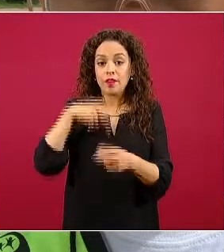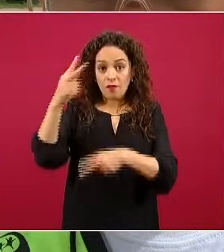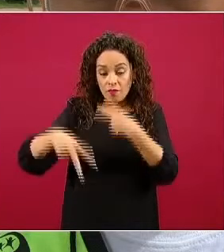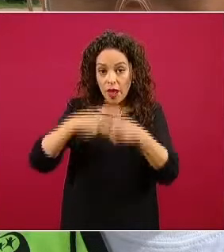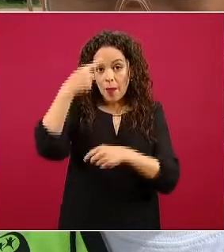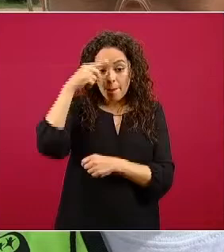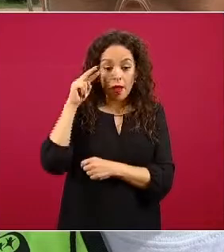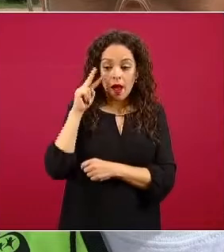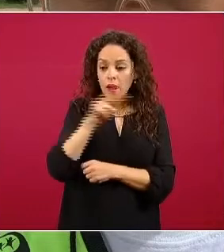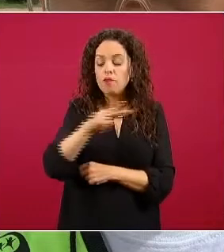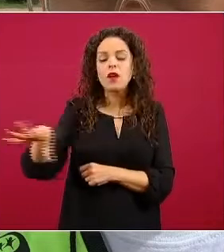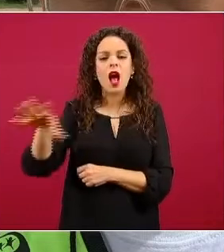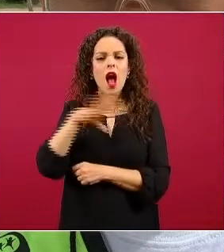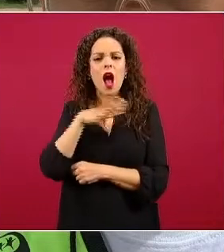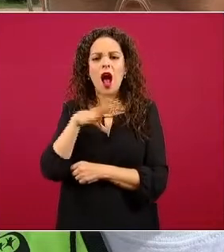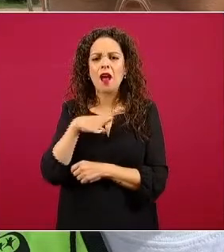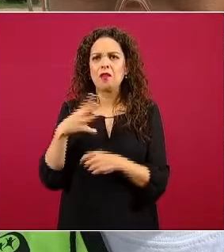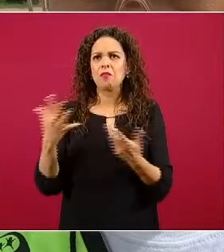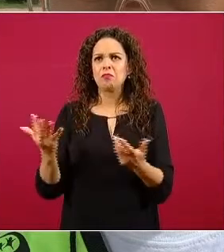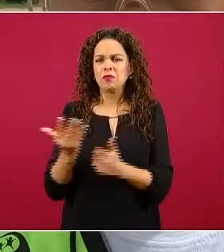básicamente cinco